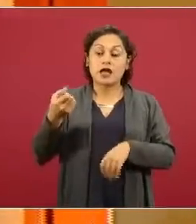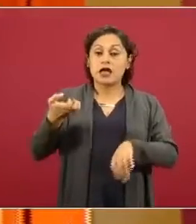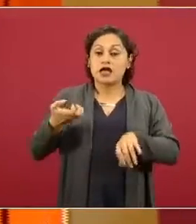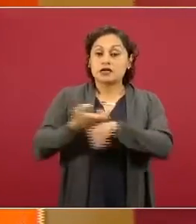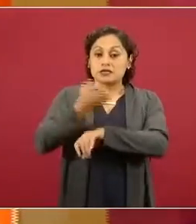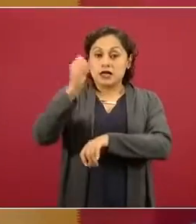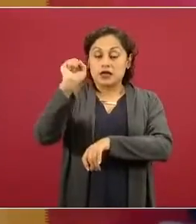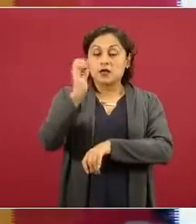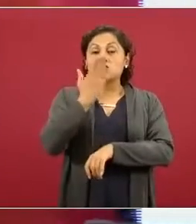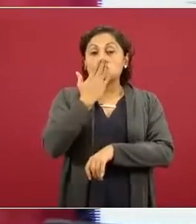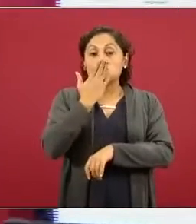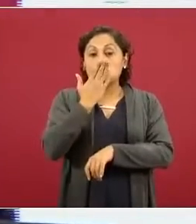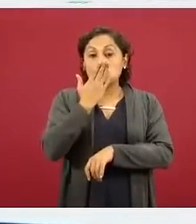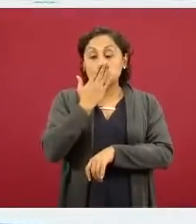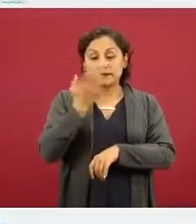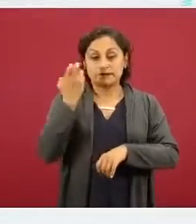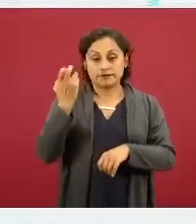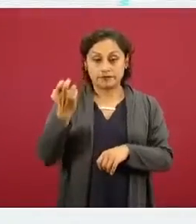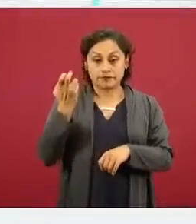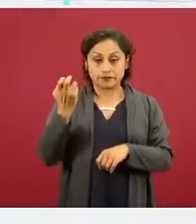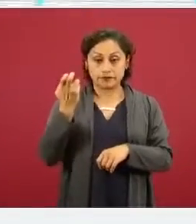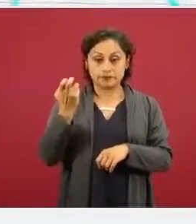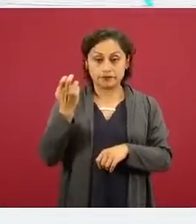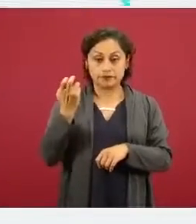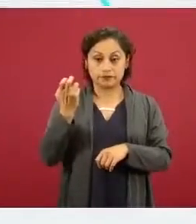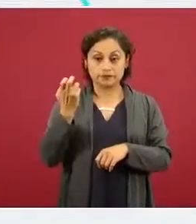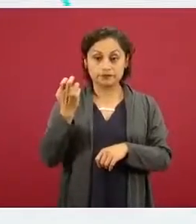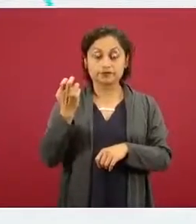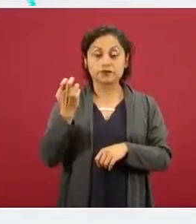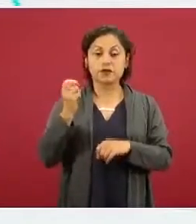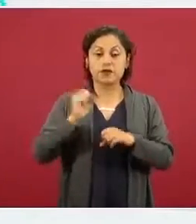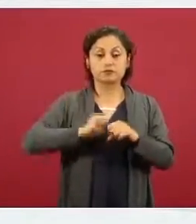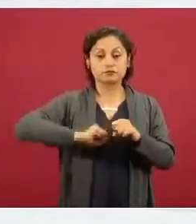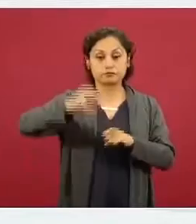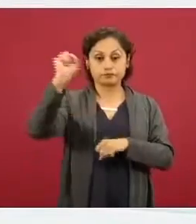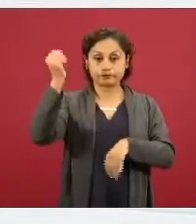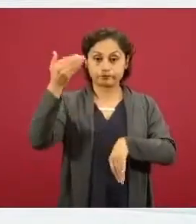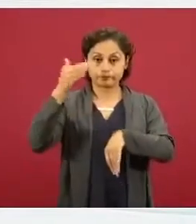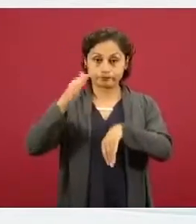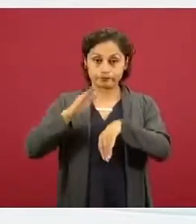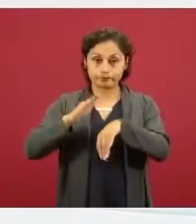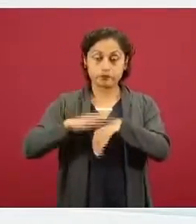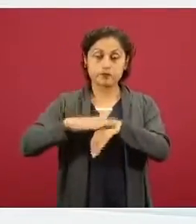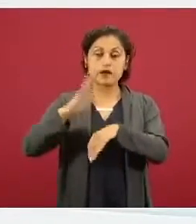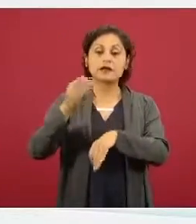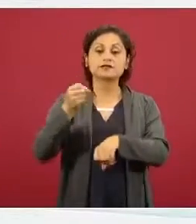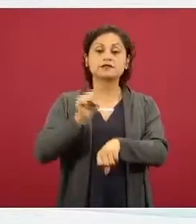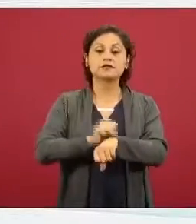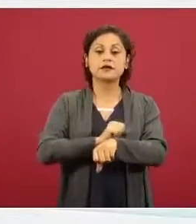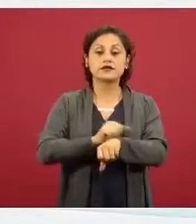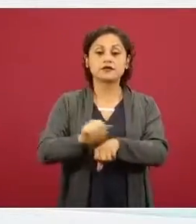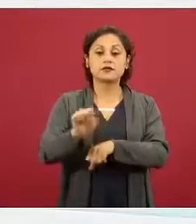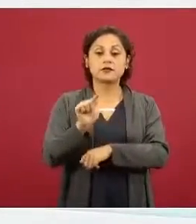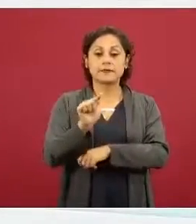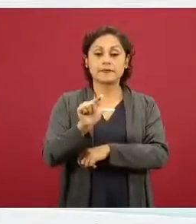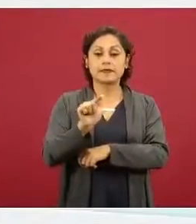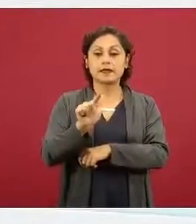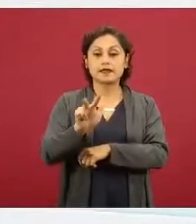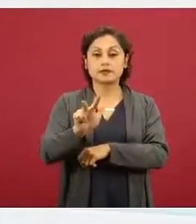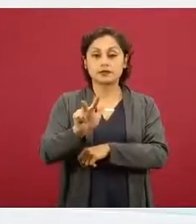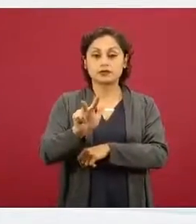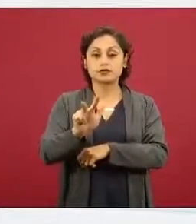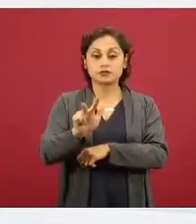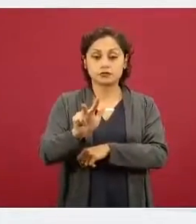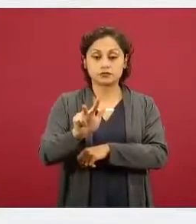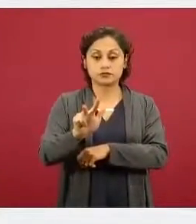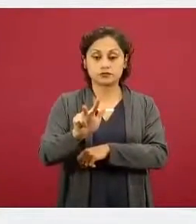el Sonora tiene también de estas curvas más típicas, con un ascenso muy importante a partir de la semana 17, 18, en